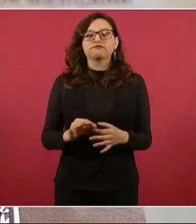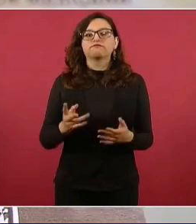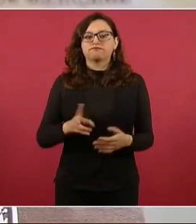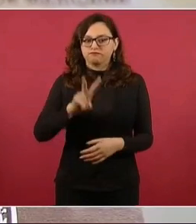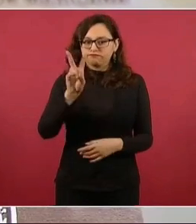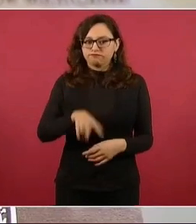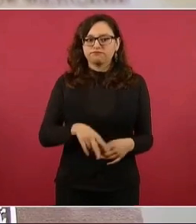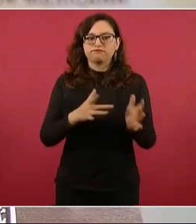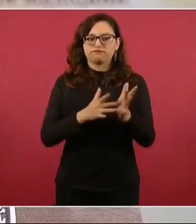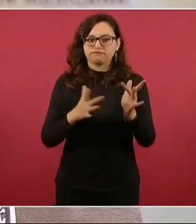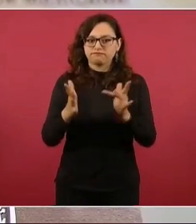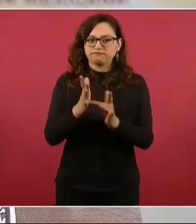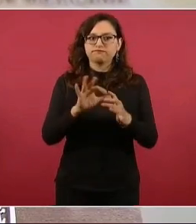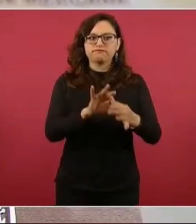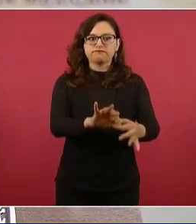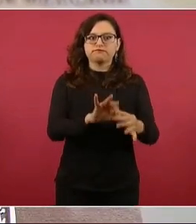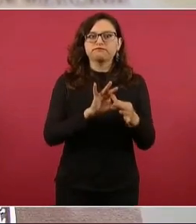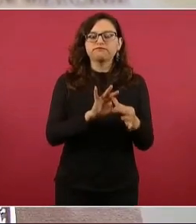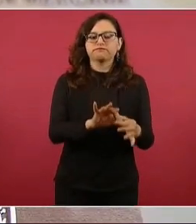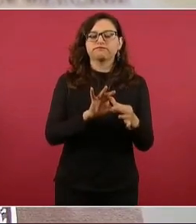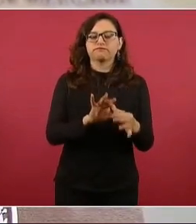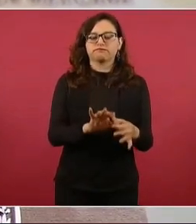cristiano verdadero,